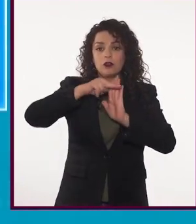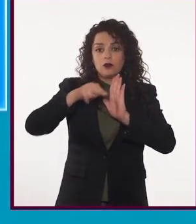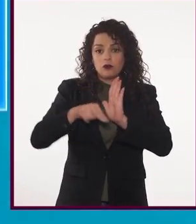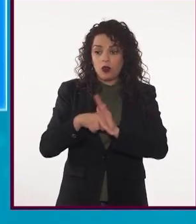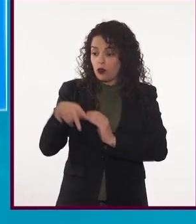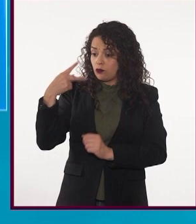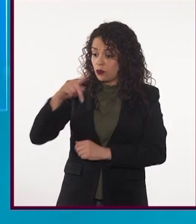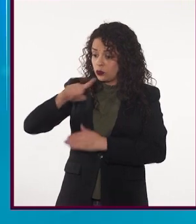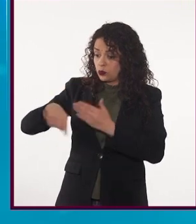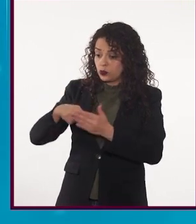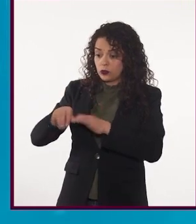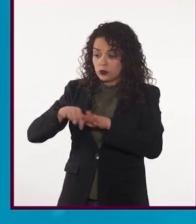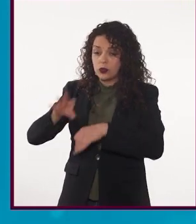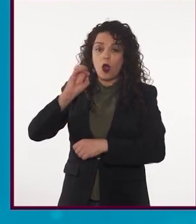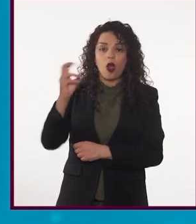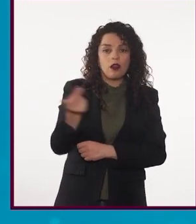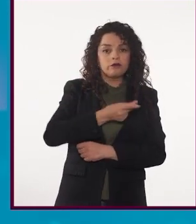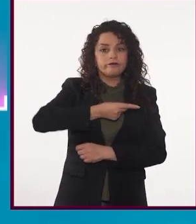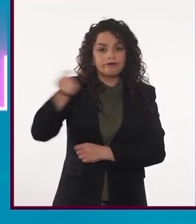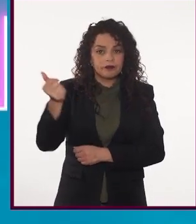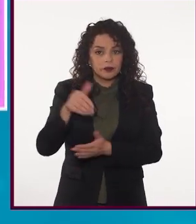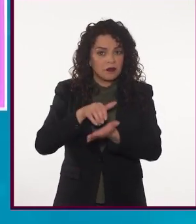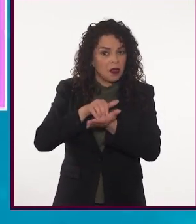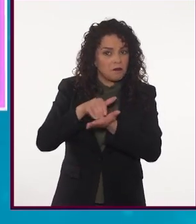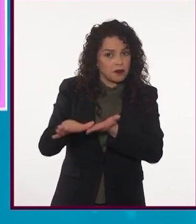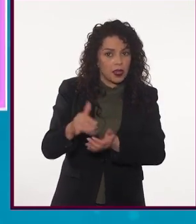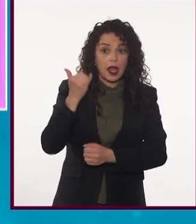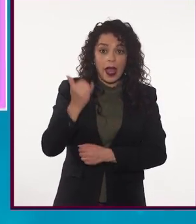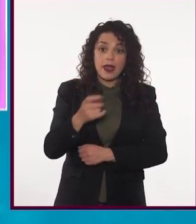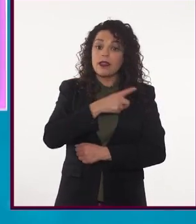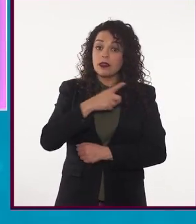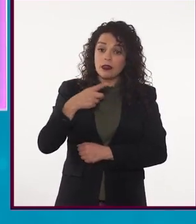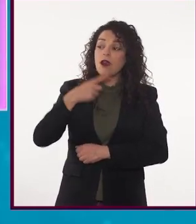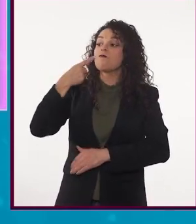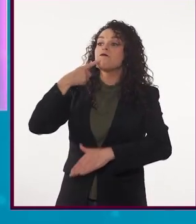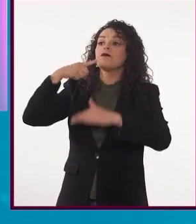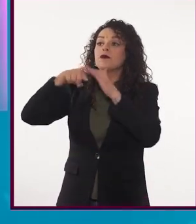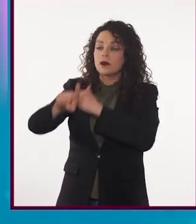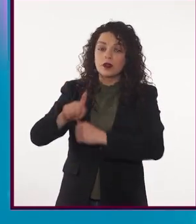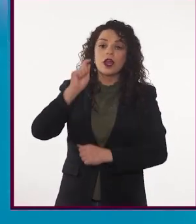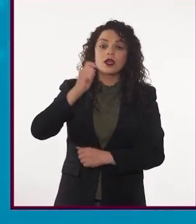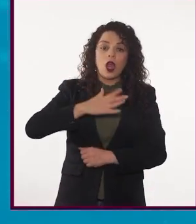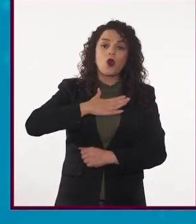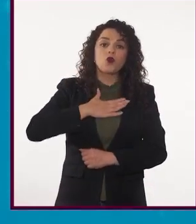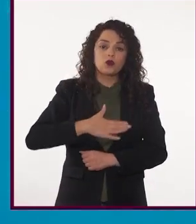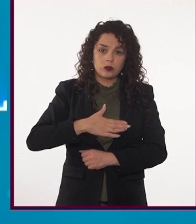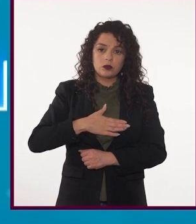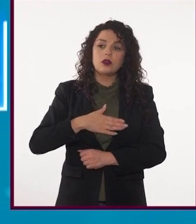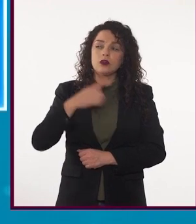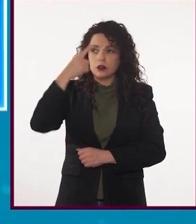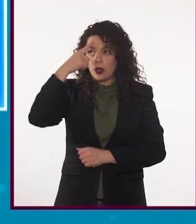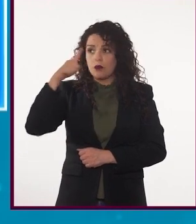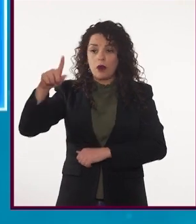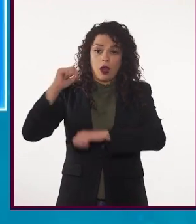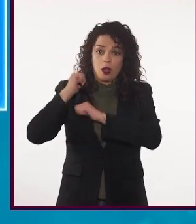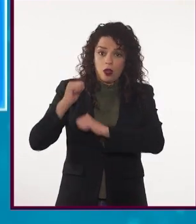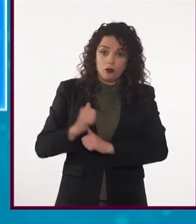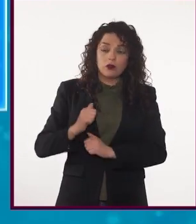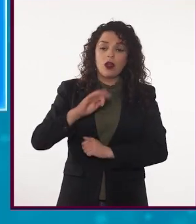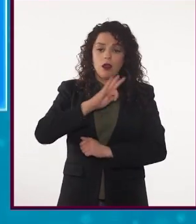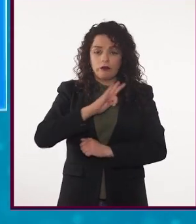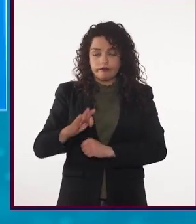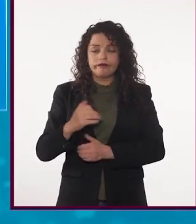aplicar tanto normativas internas como el despido. Además, canalizar las denuncias hacia la justicia para castigar